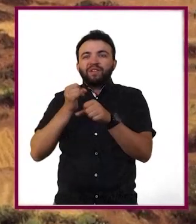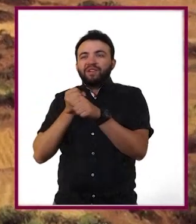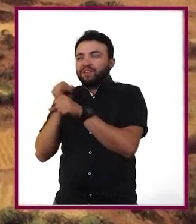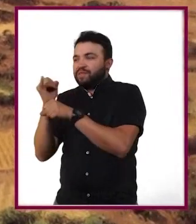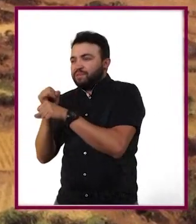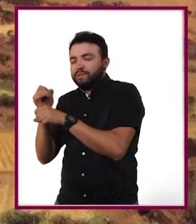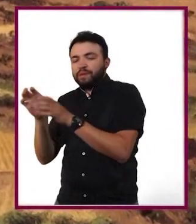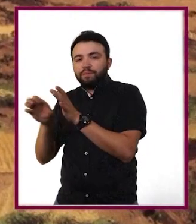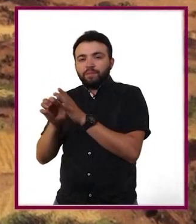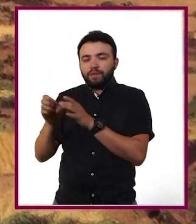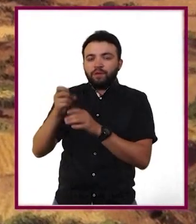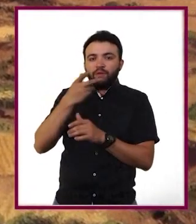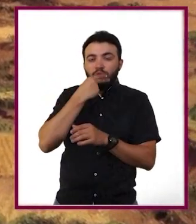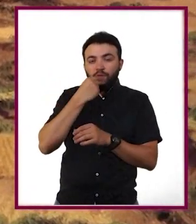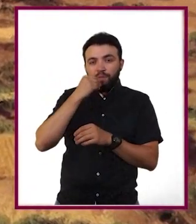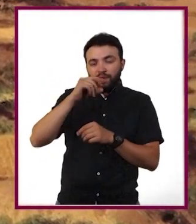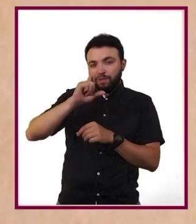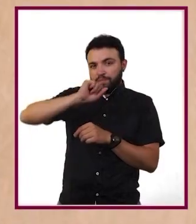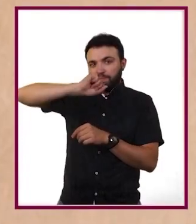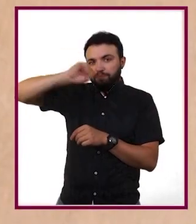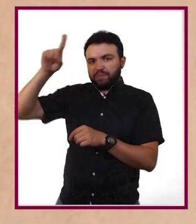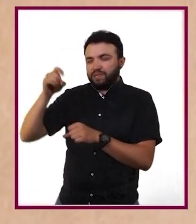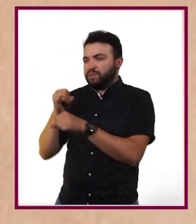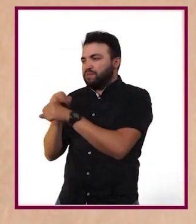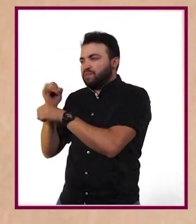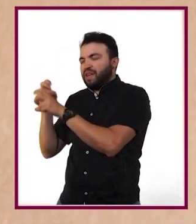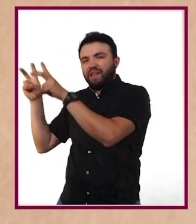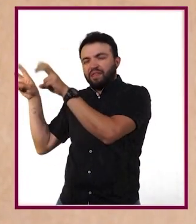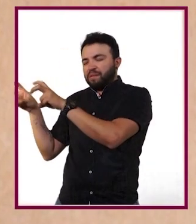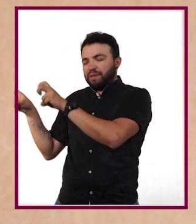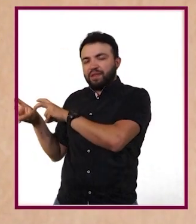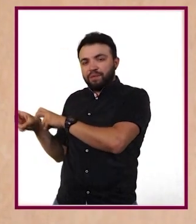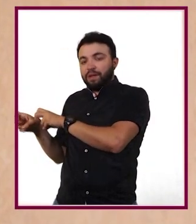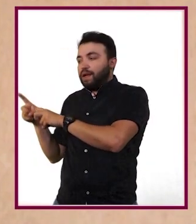las investigaciones de otros investigadores.